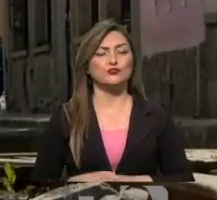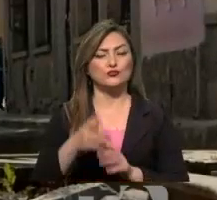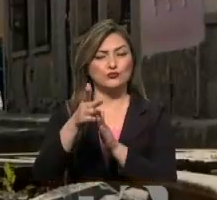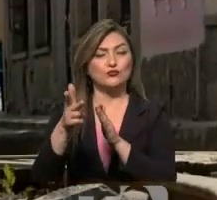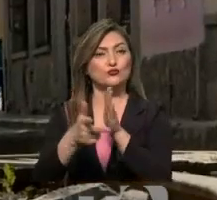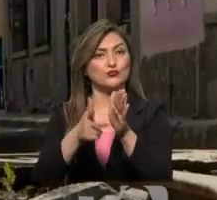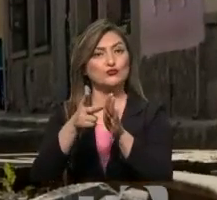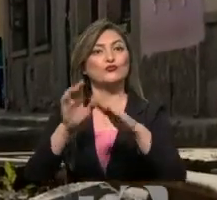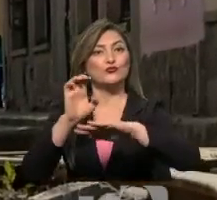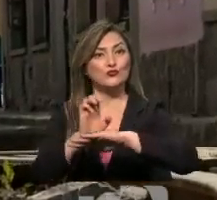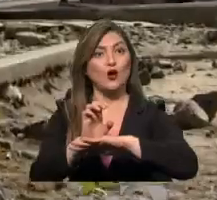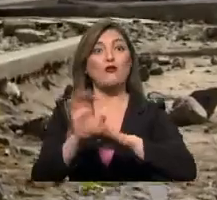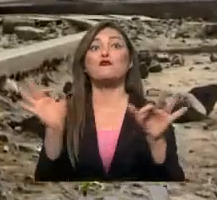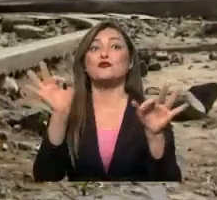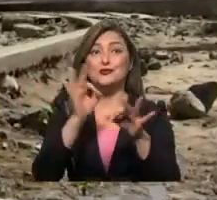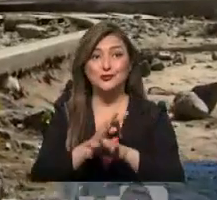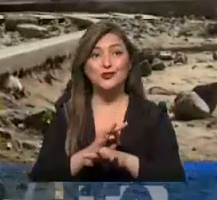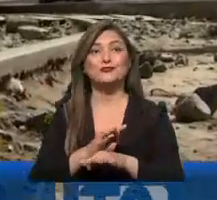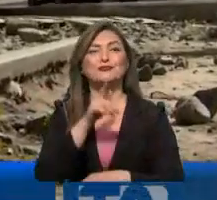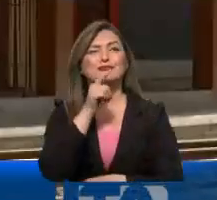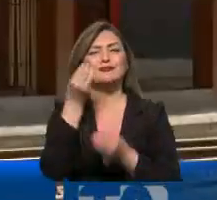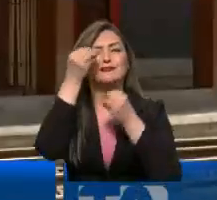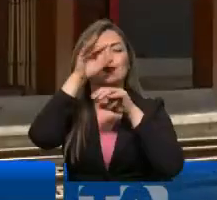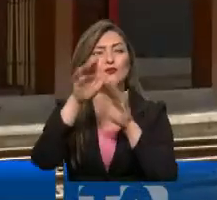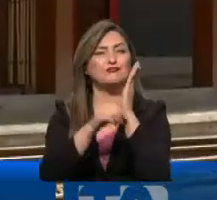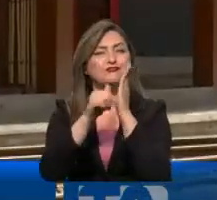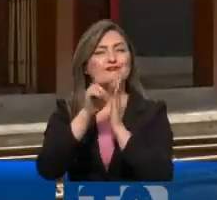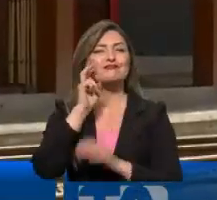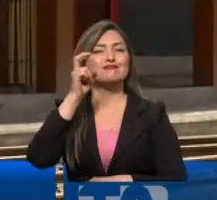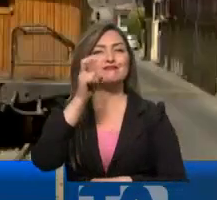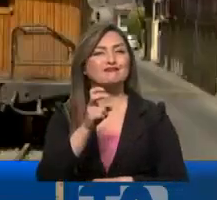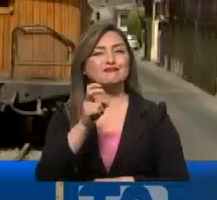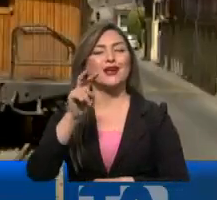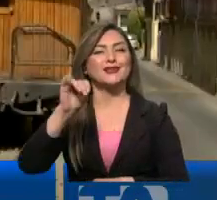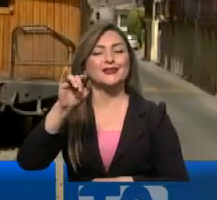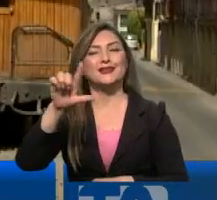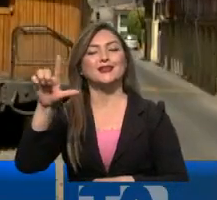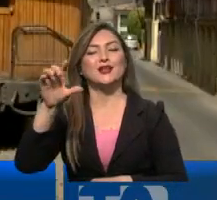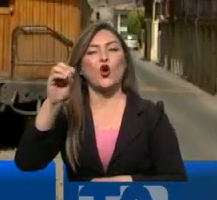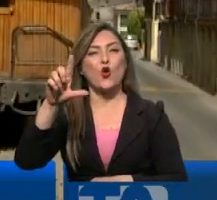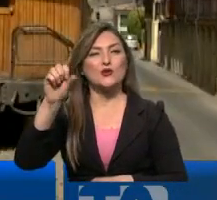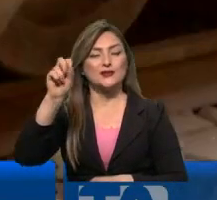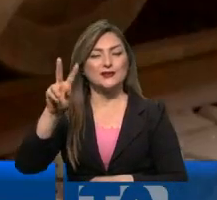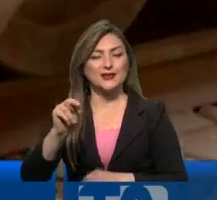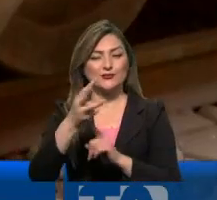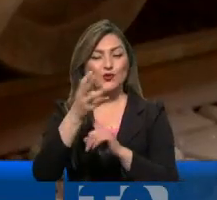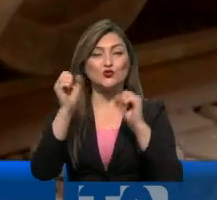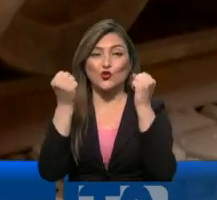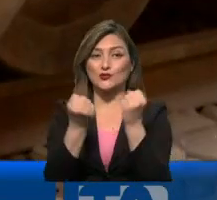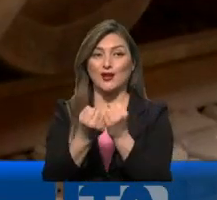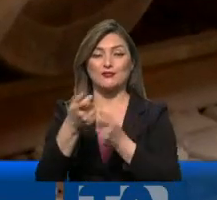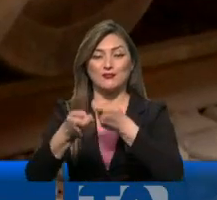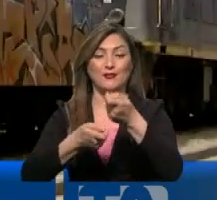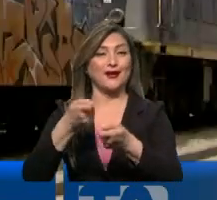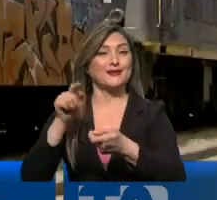El tren del Ecuador se va a rehabilitar. Así lo ha ratificado el ministro de Turismo, Nils Olsen, a través de redes sociales, y aclaró que la venta